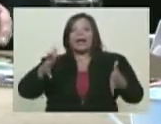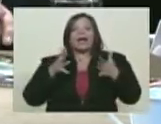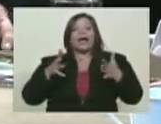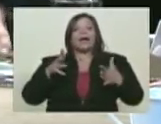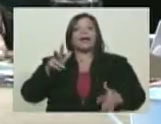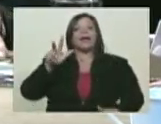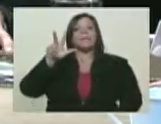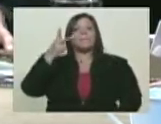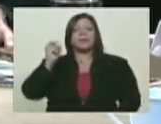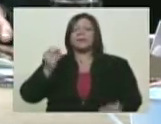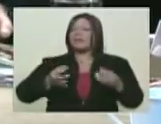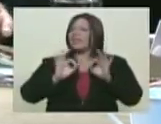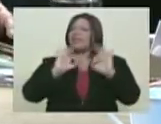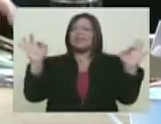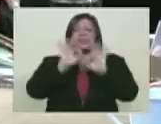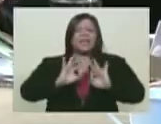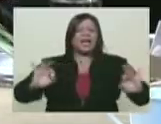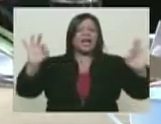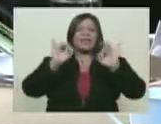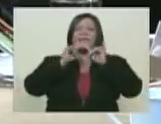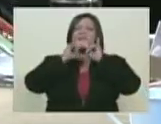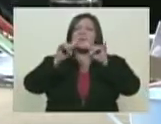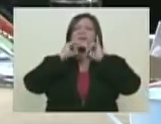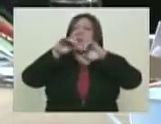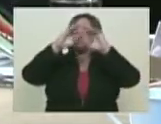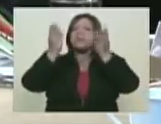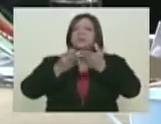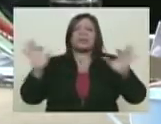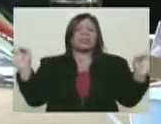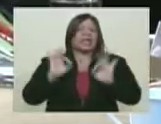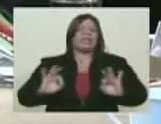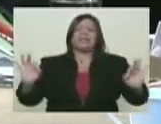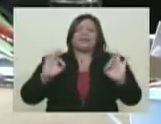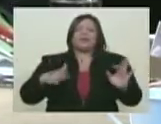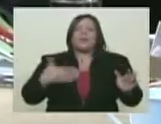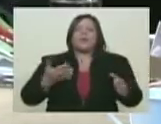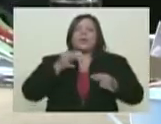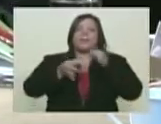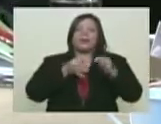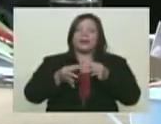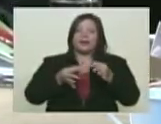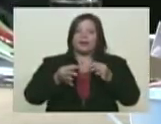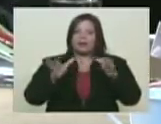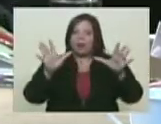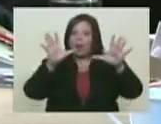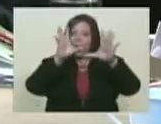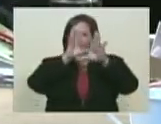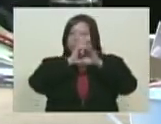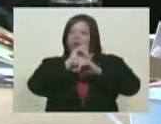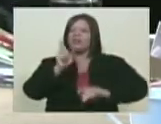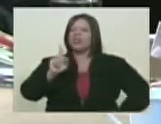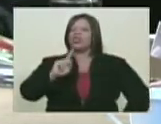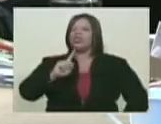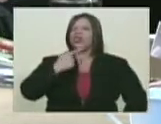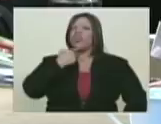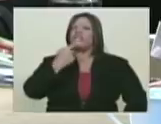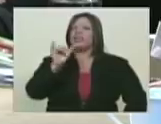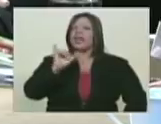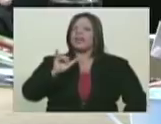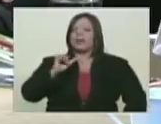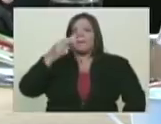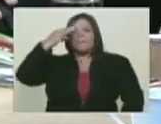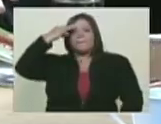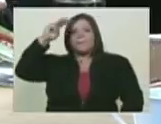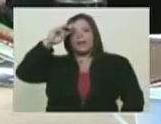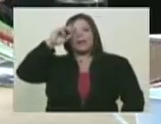Nadie te explicará eso en los medios de información. Esta es zona de oscuridad, mejor no lo cuentes, porque en México